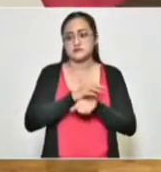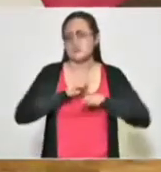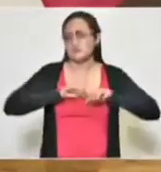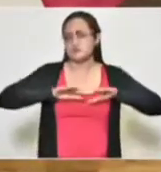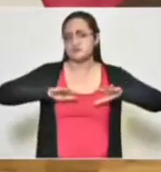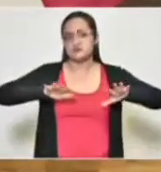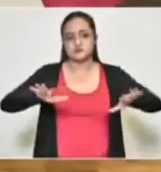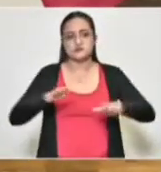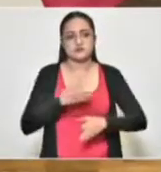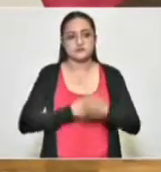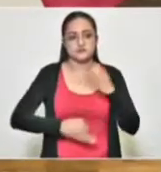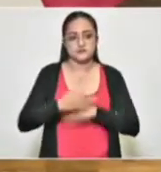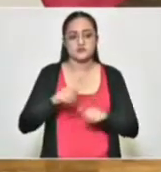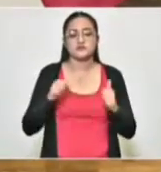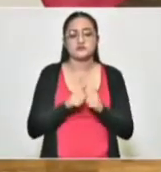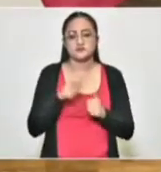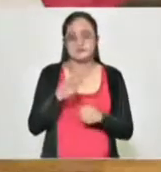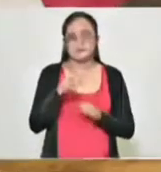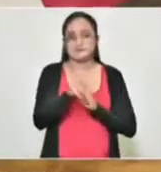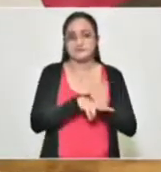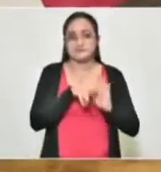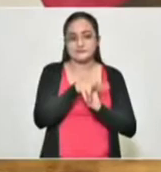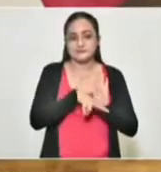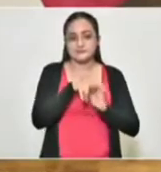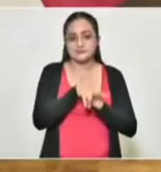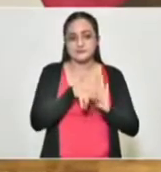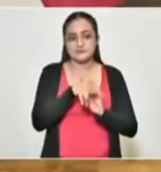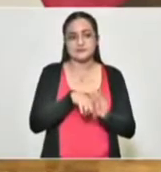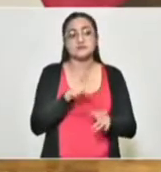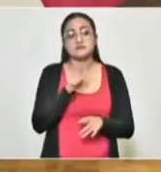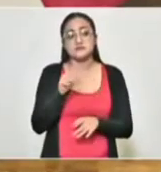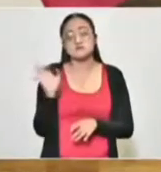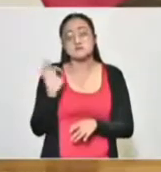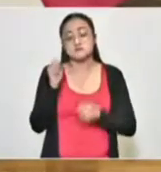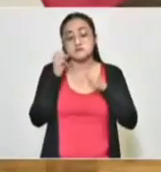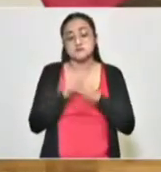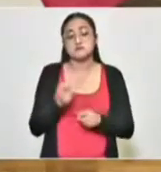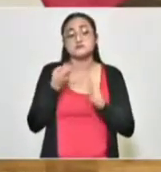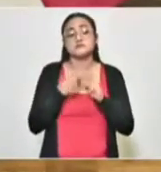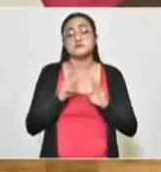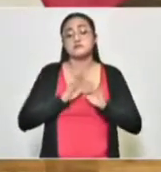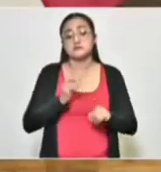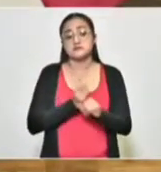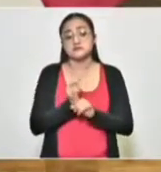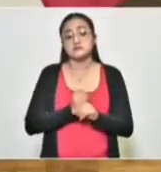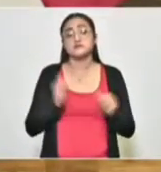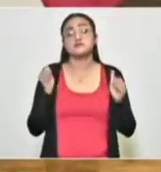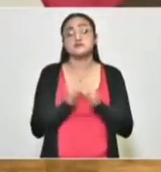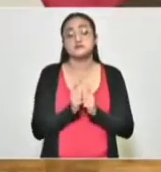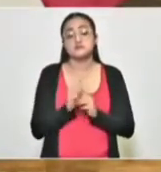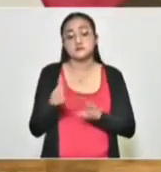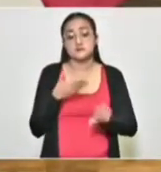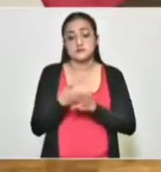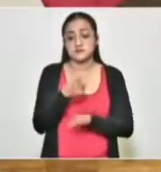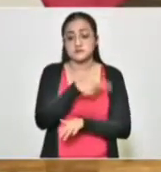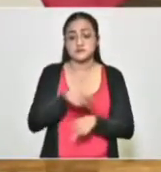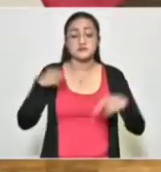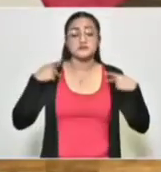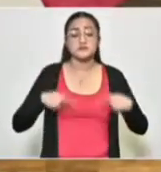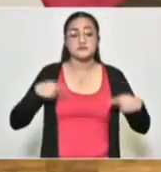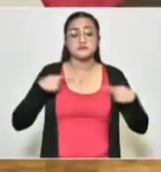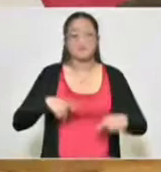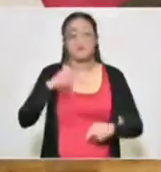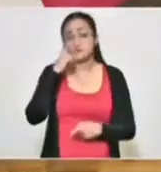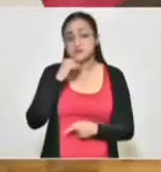público con la difusión de este video y seguramente iniciará la investigación contra los elementos